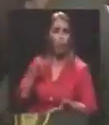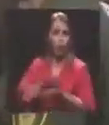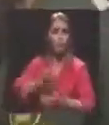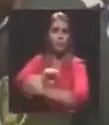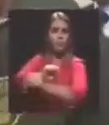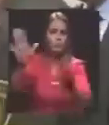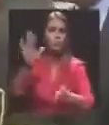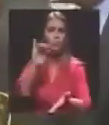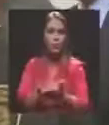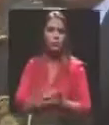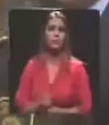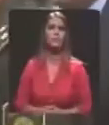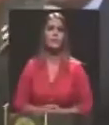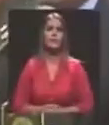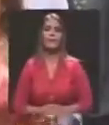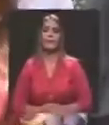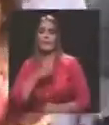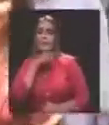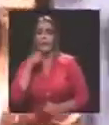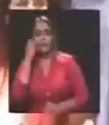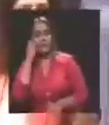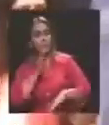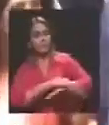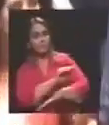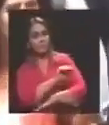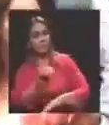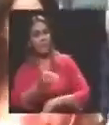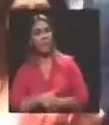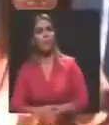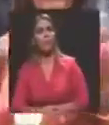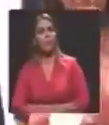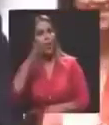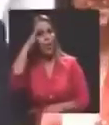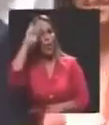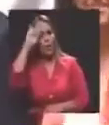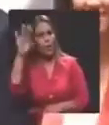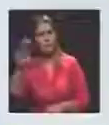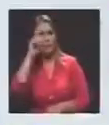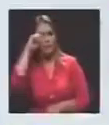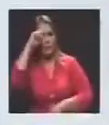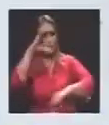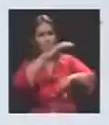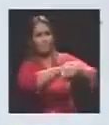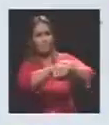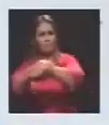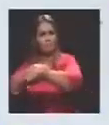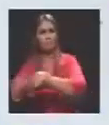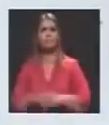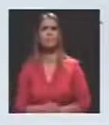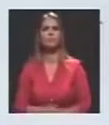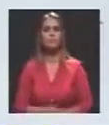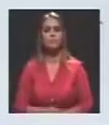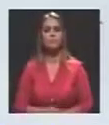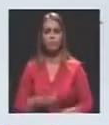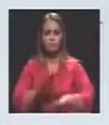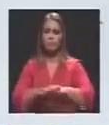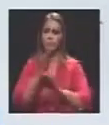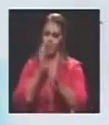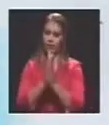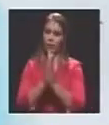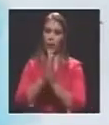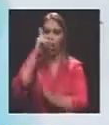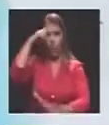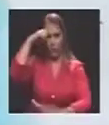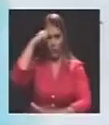Desde Colombia, el presidente Iván Duque le exigió a Cuba entregar a esos terroristas. Exigimos respetuosamente